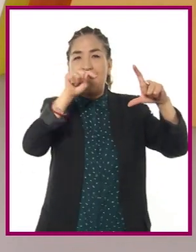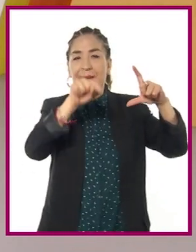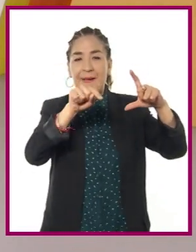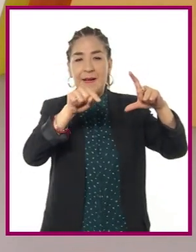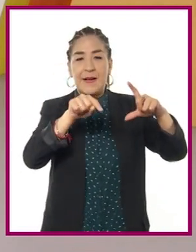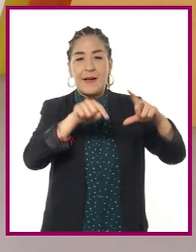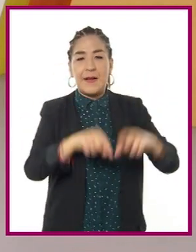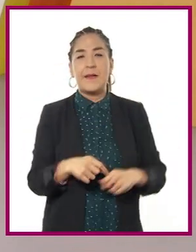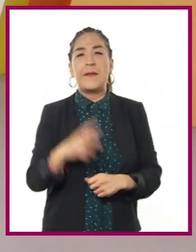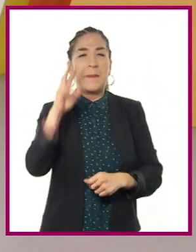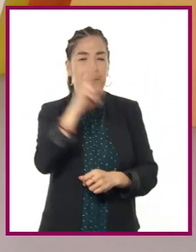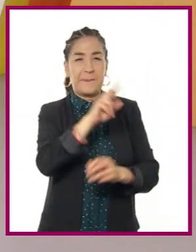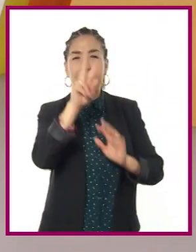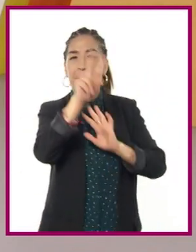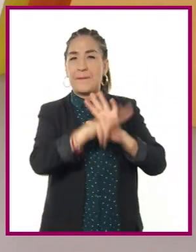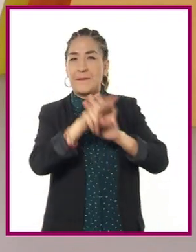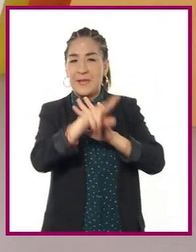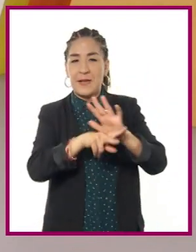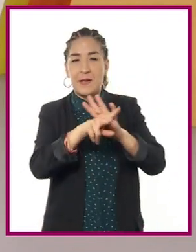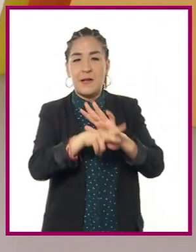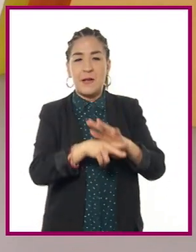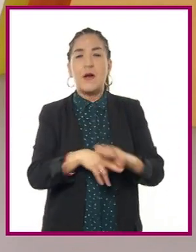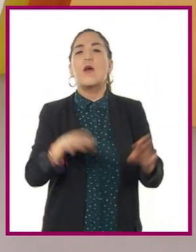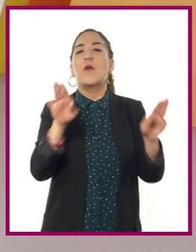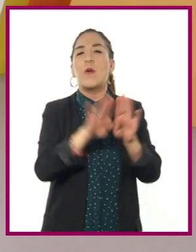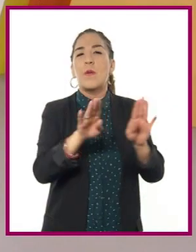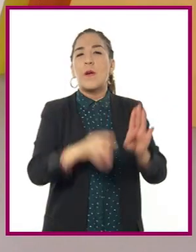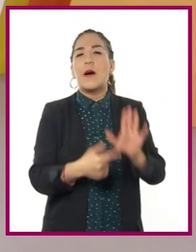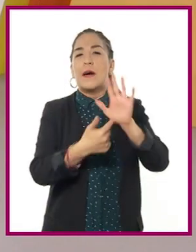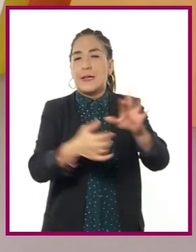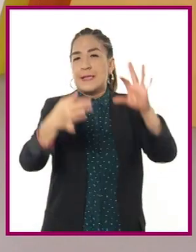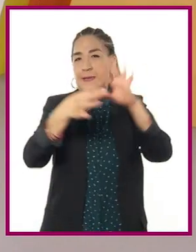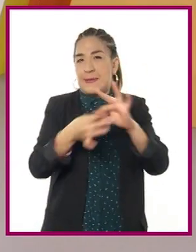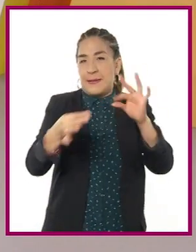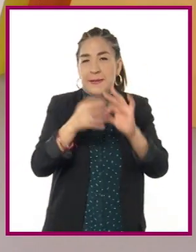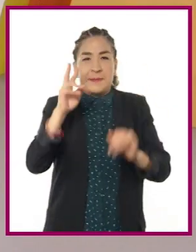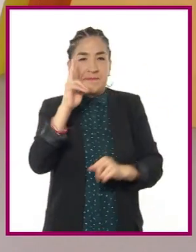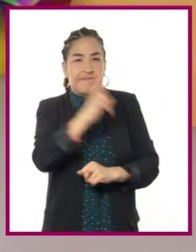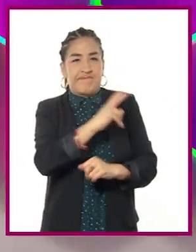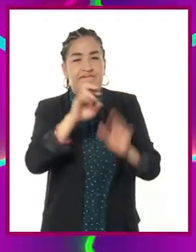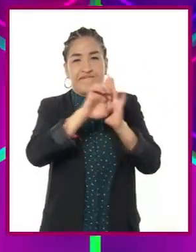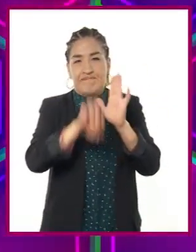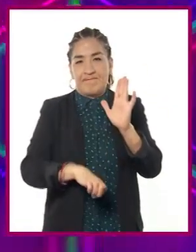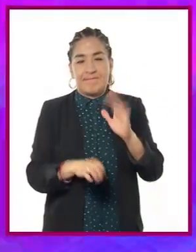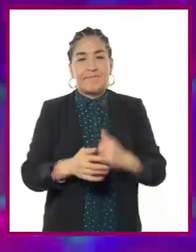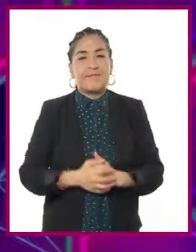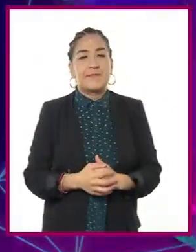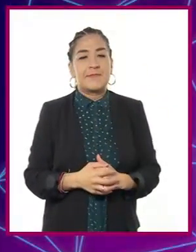el siguiente audiovisual se justifica lo mencionado.